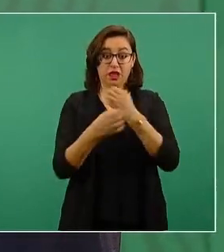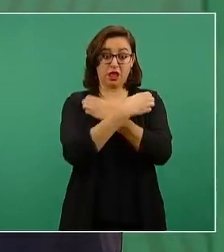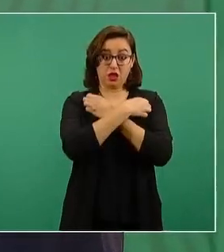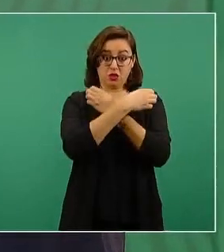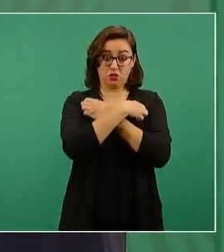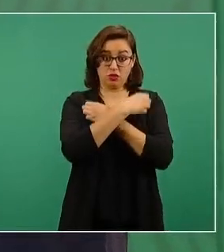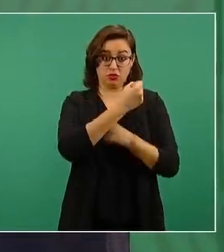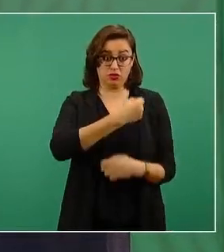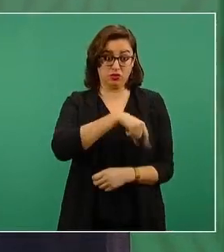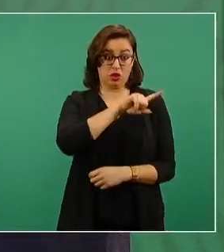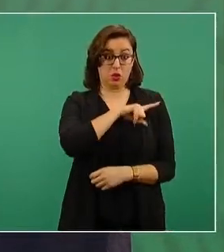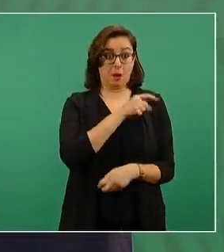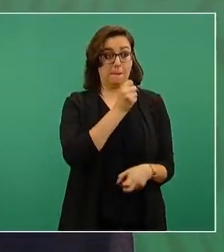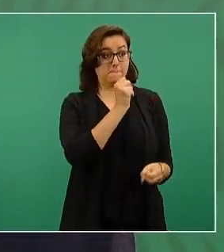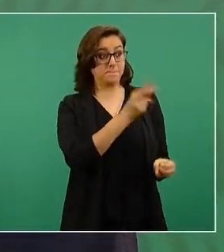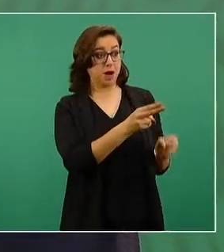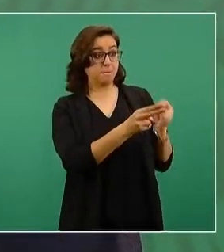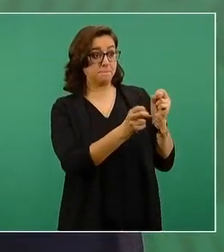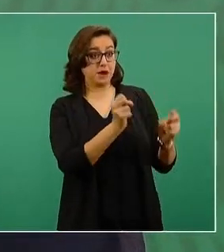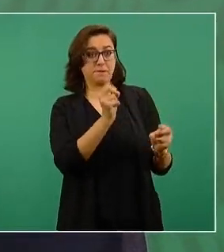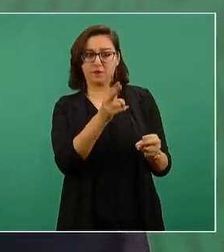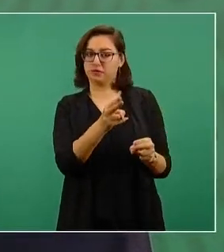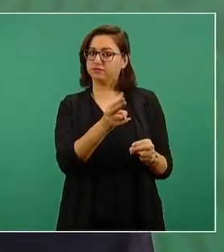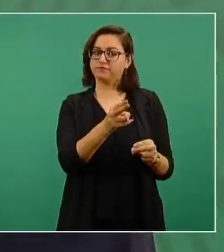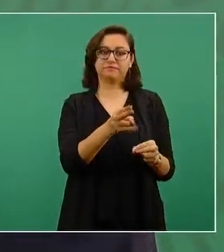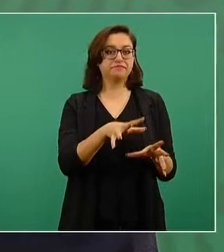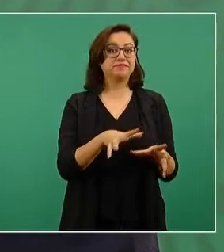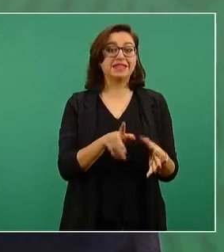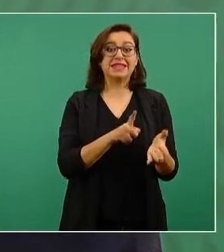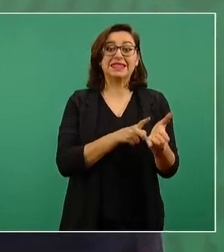derechos de los pueblos.